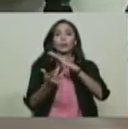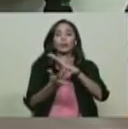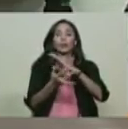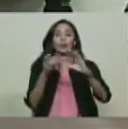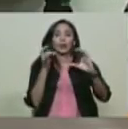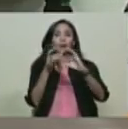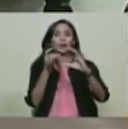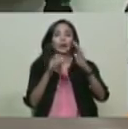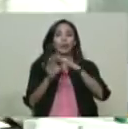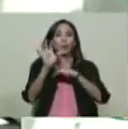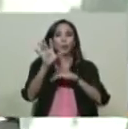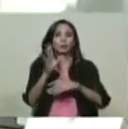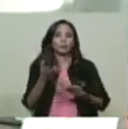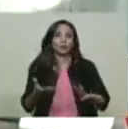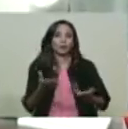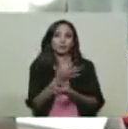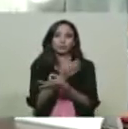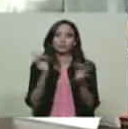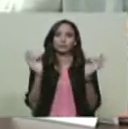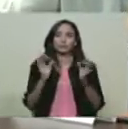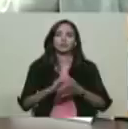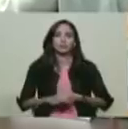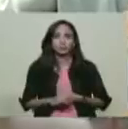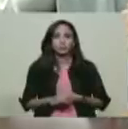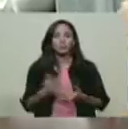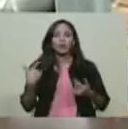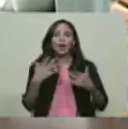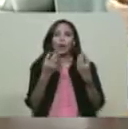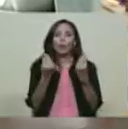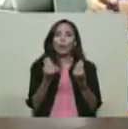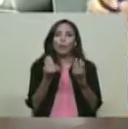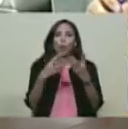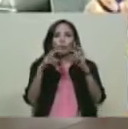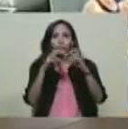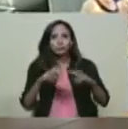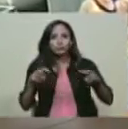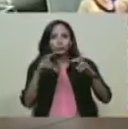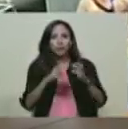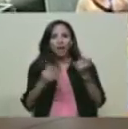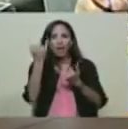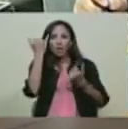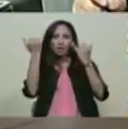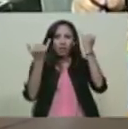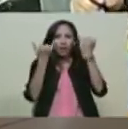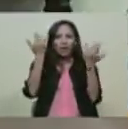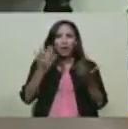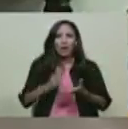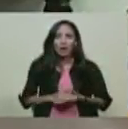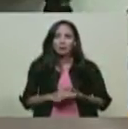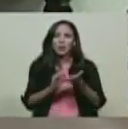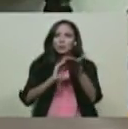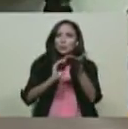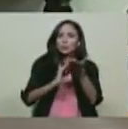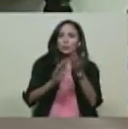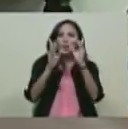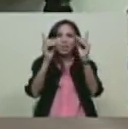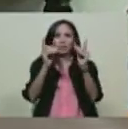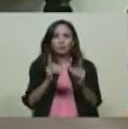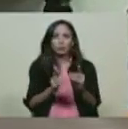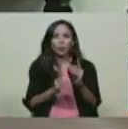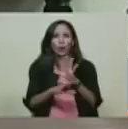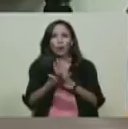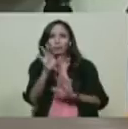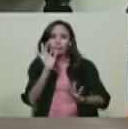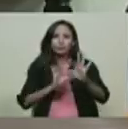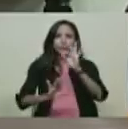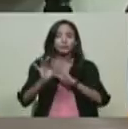de la patria, tómenlo, para consultar, para crear políticas públicas, para tomar decisiones. Aquí, mira, el carnet